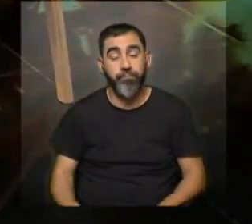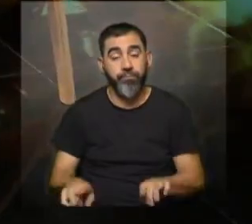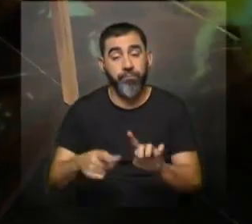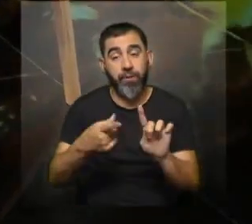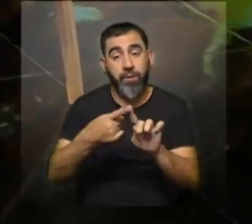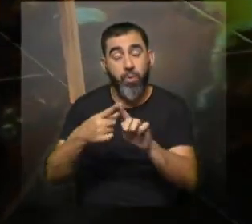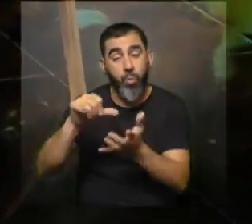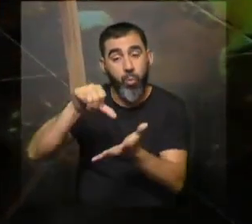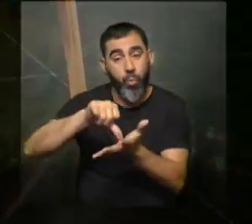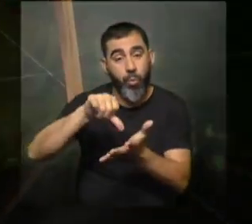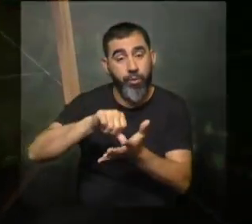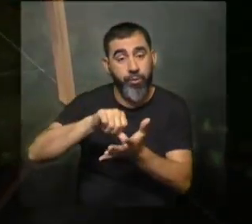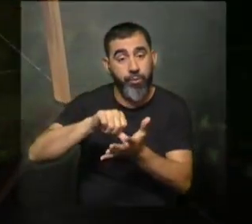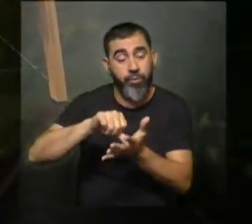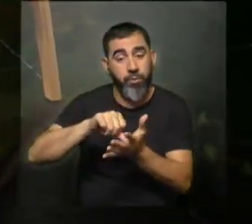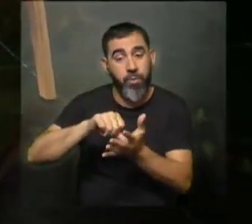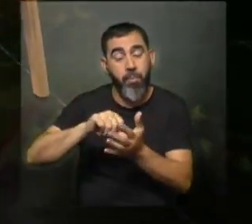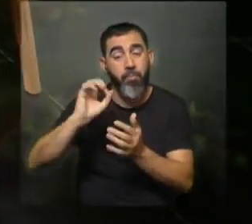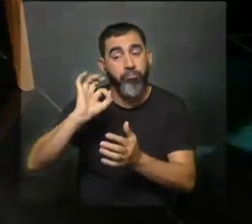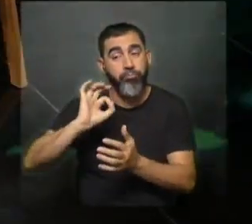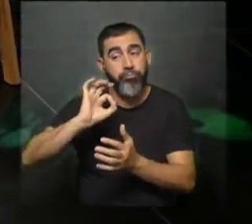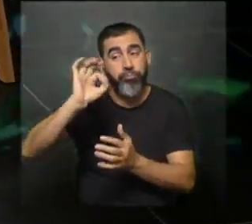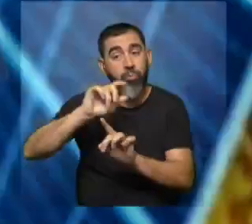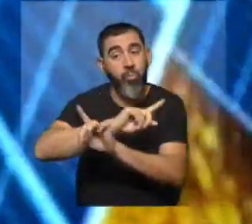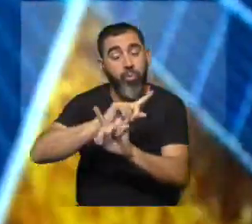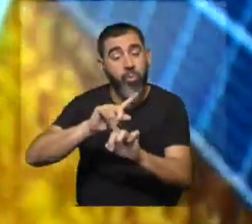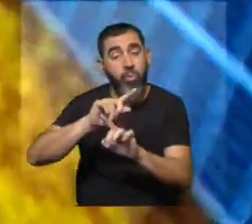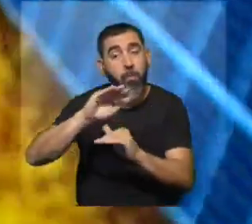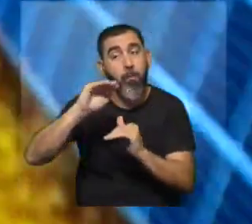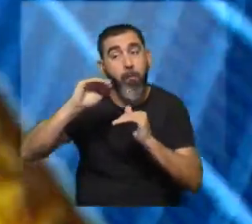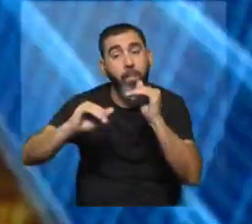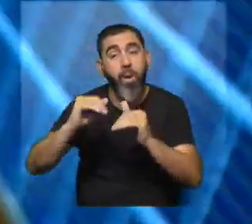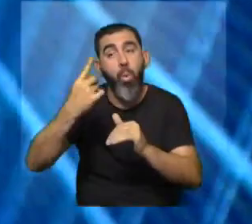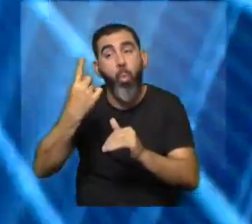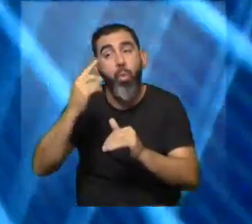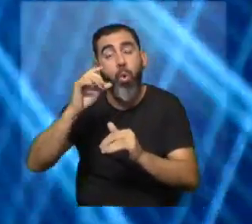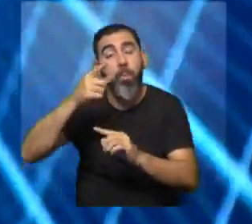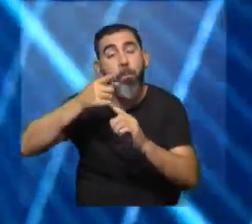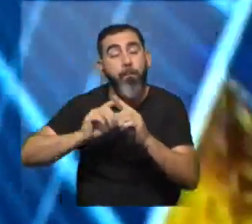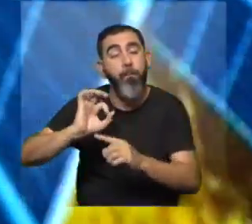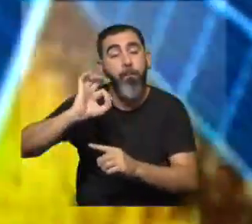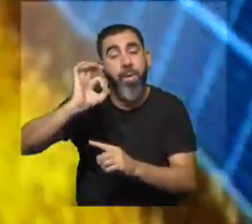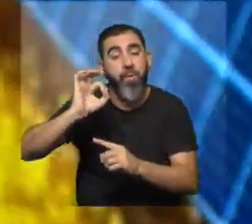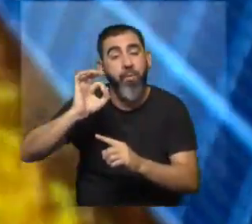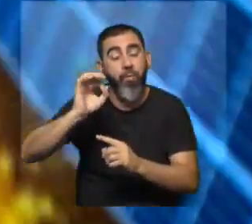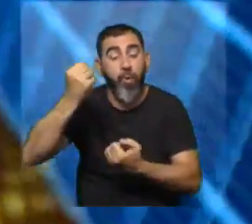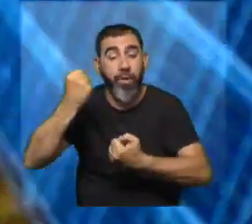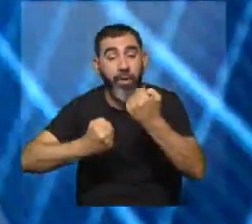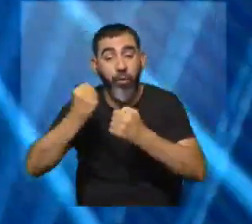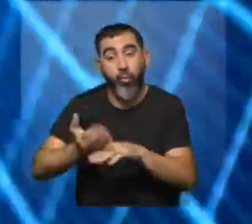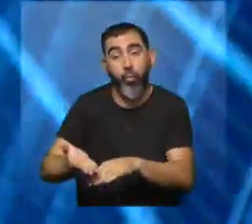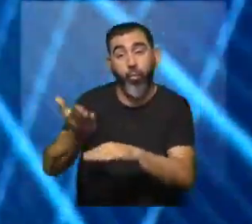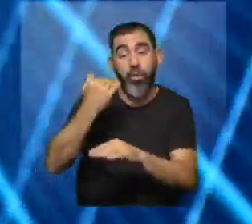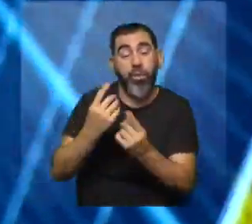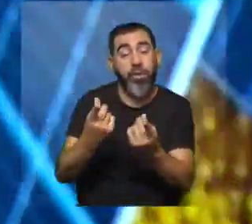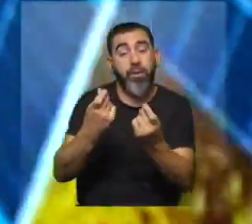de París, que es un aumento de temperatura no mayor al 1,5 grados con relación al nivel preindustrial,